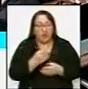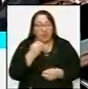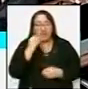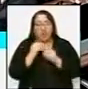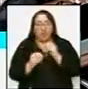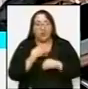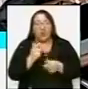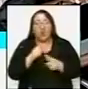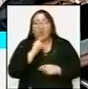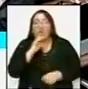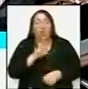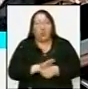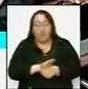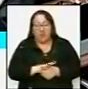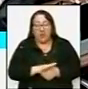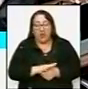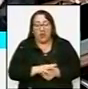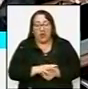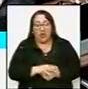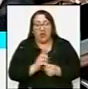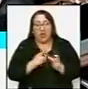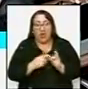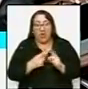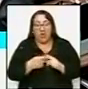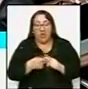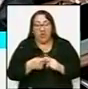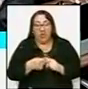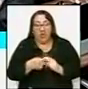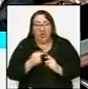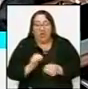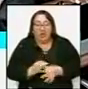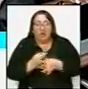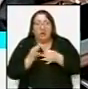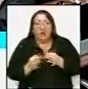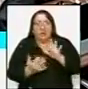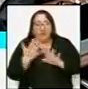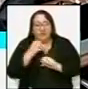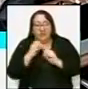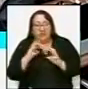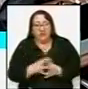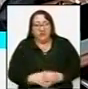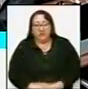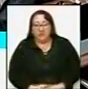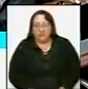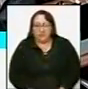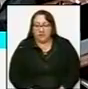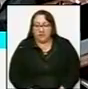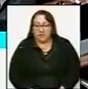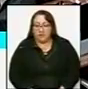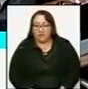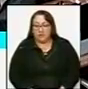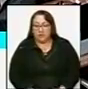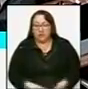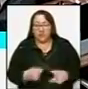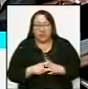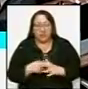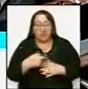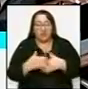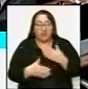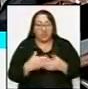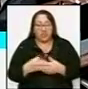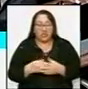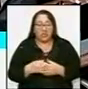subsanación del incumplimiento, para lo cual le otorgará un plazo improrrogable de 15 días hábiles bajo apercibimiento de iniciar un